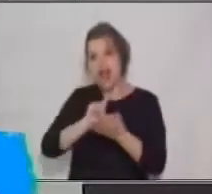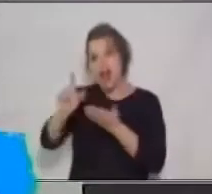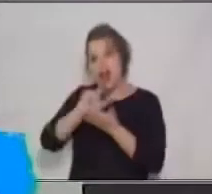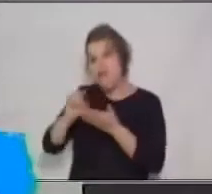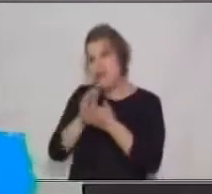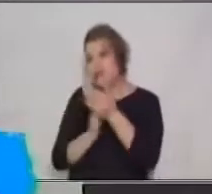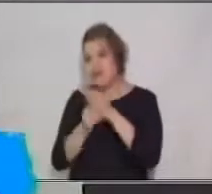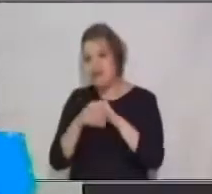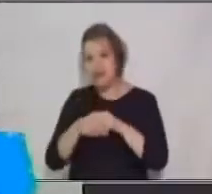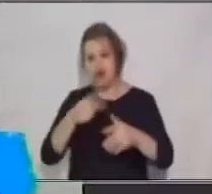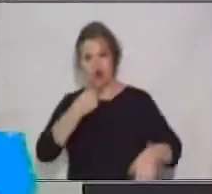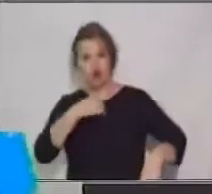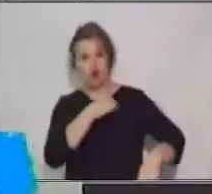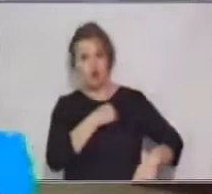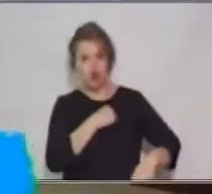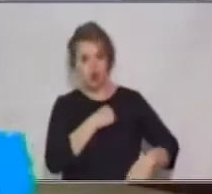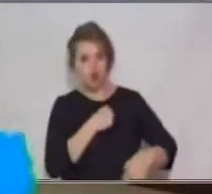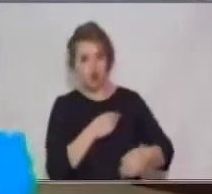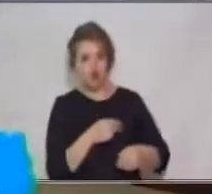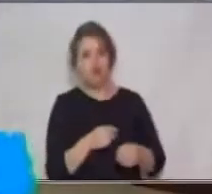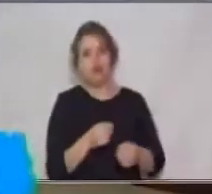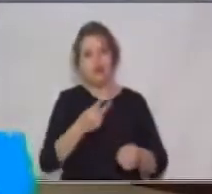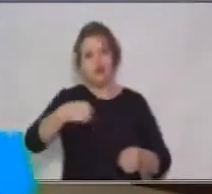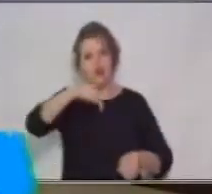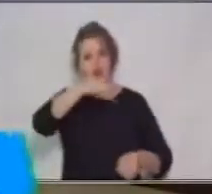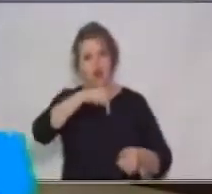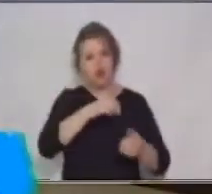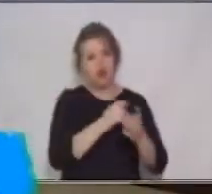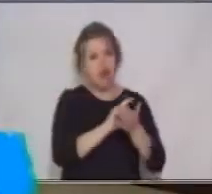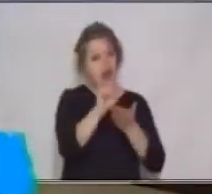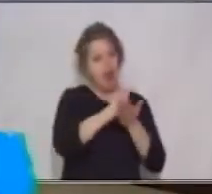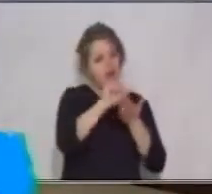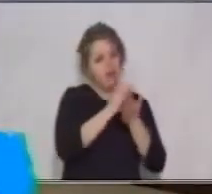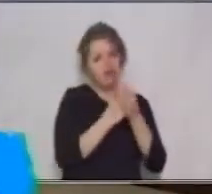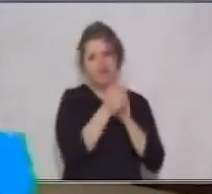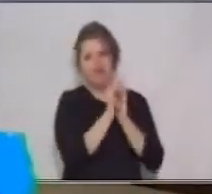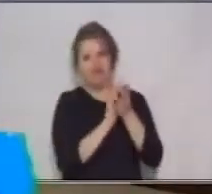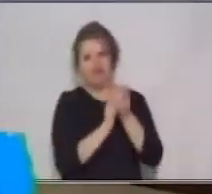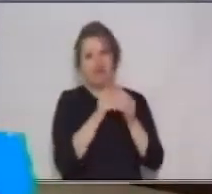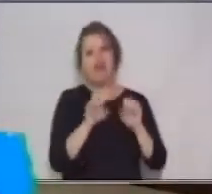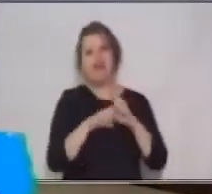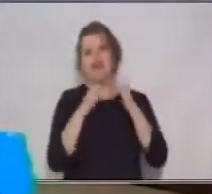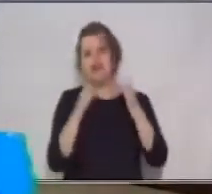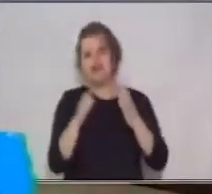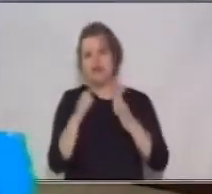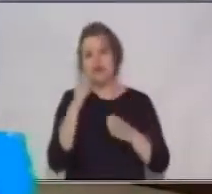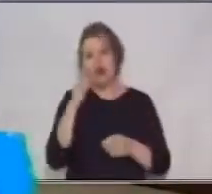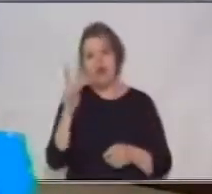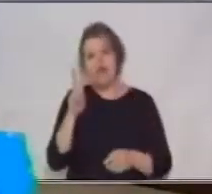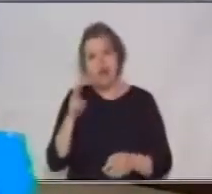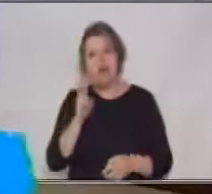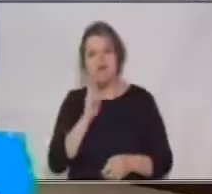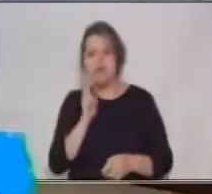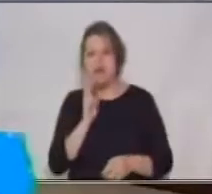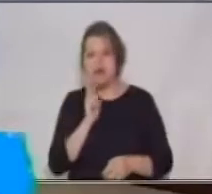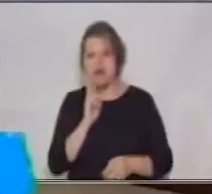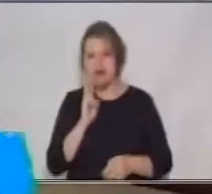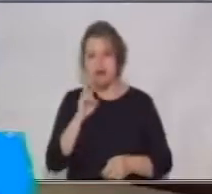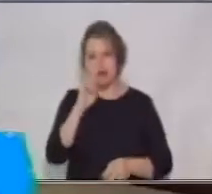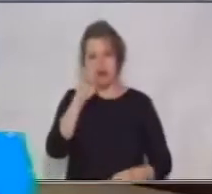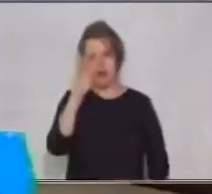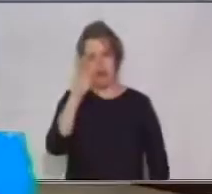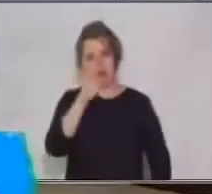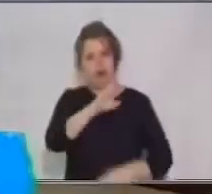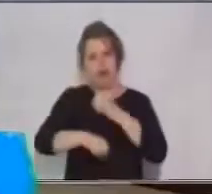las manos, nosotros nos lavamos las manos. Entonces, para poder identificar este verbo reflexivo, podemos identificarlo a través de